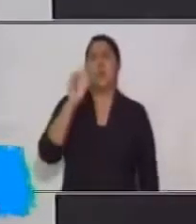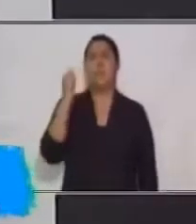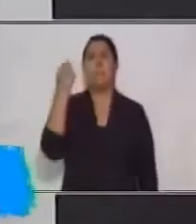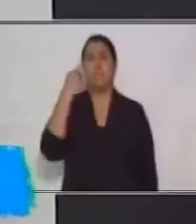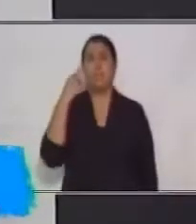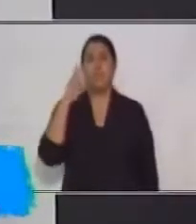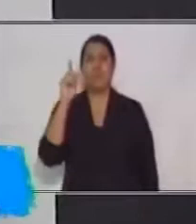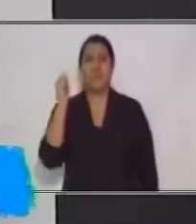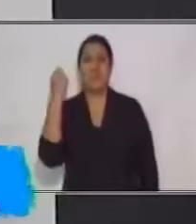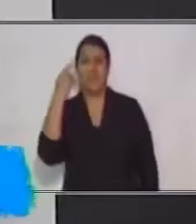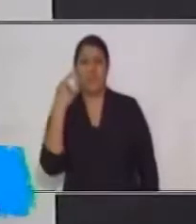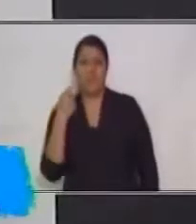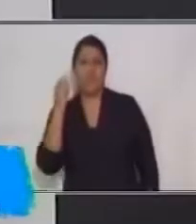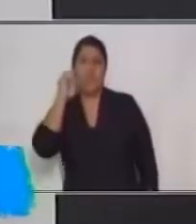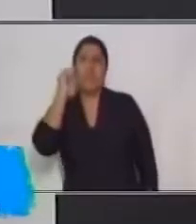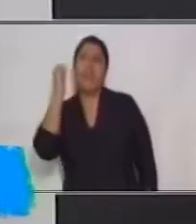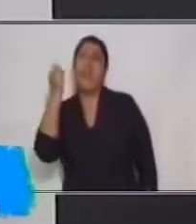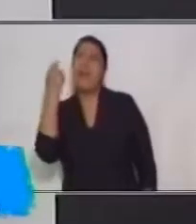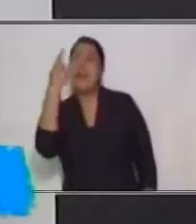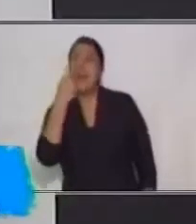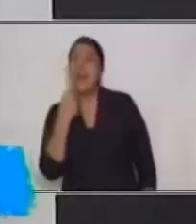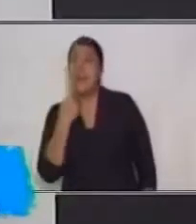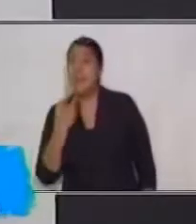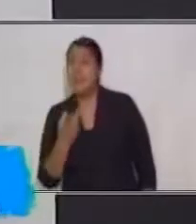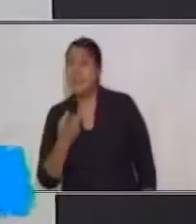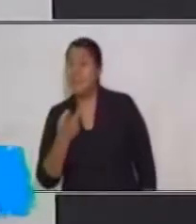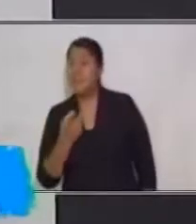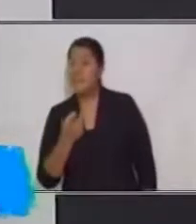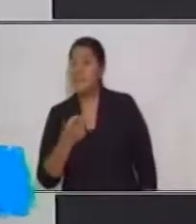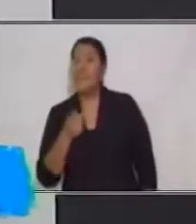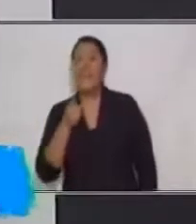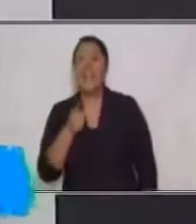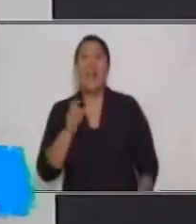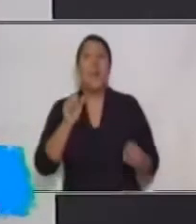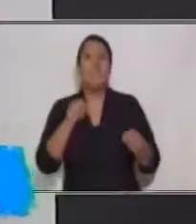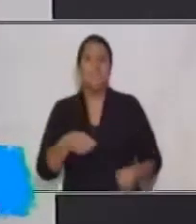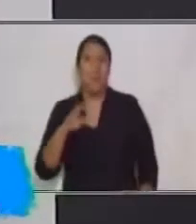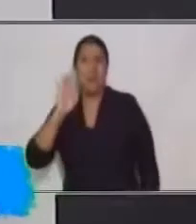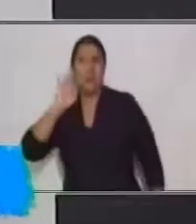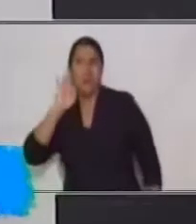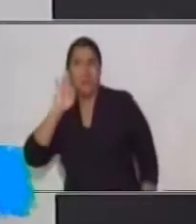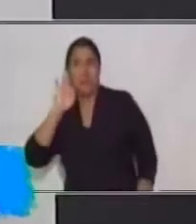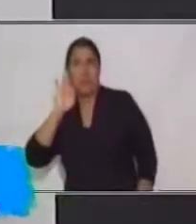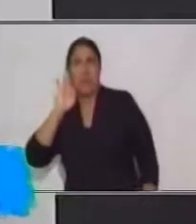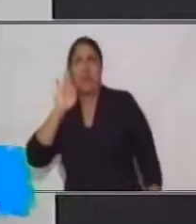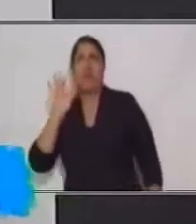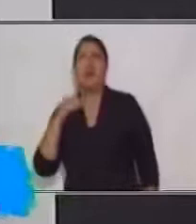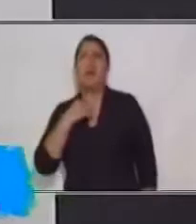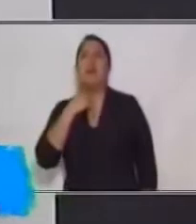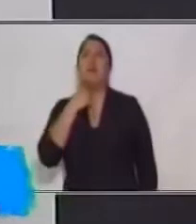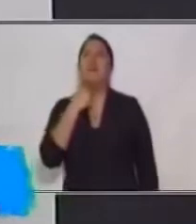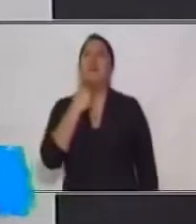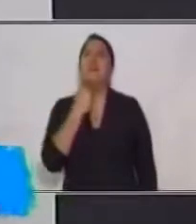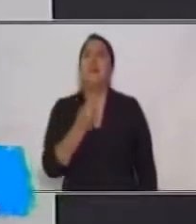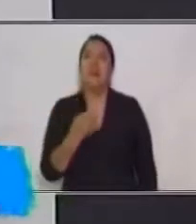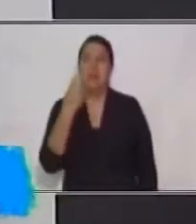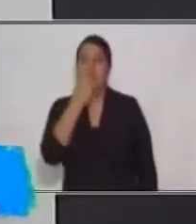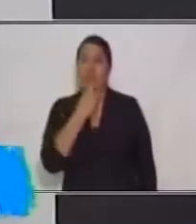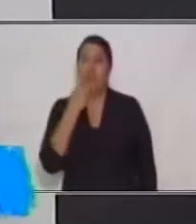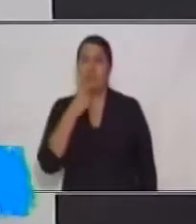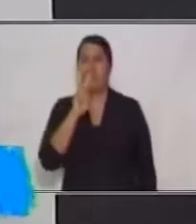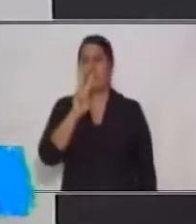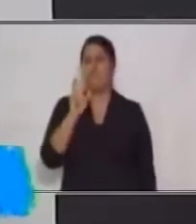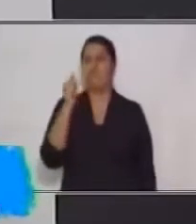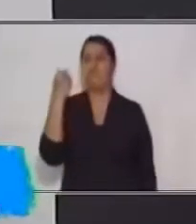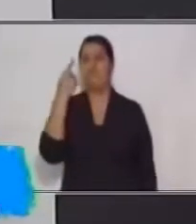das y gas, podemos identificar ese proceso articulatorio. Podemos iniciar con vas.